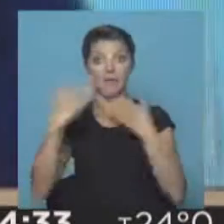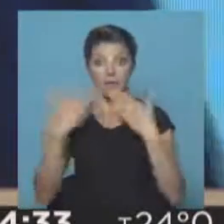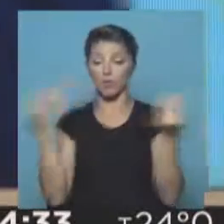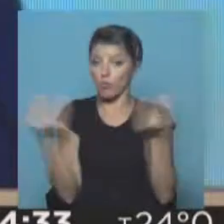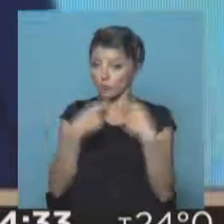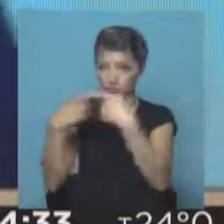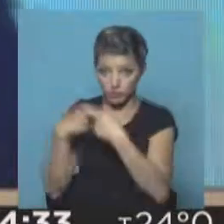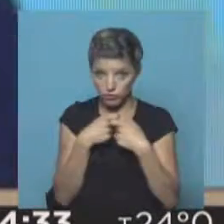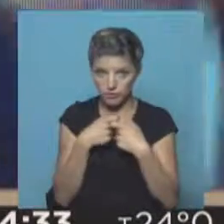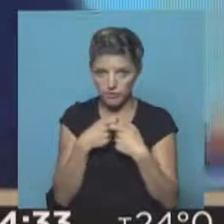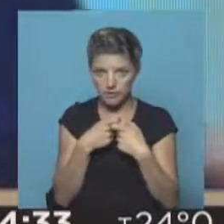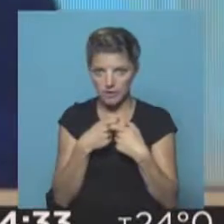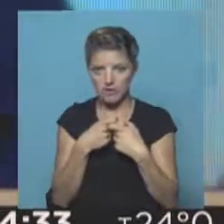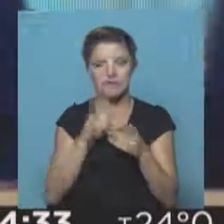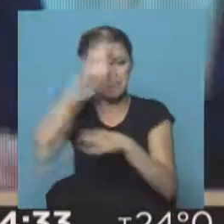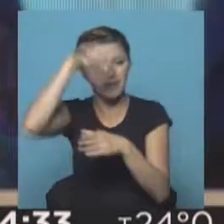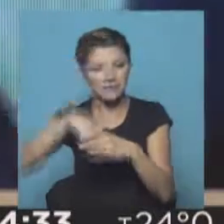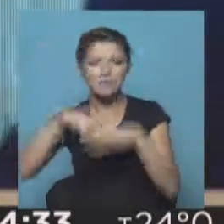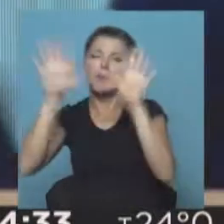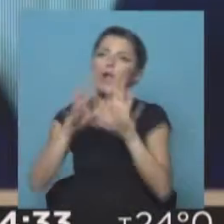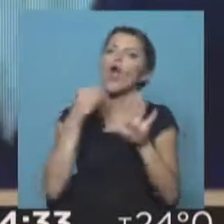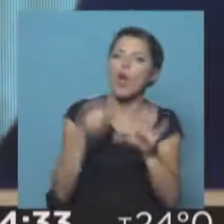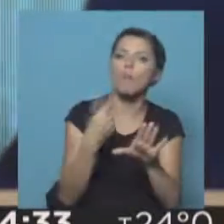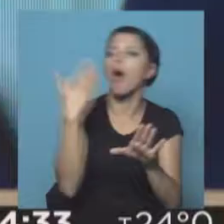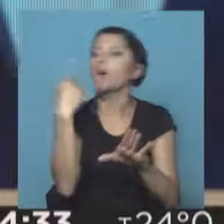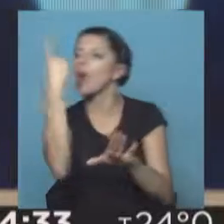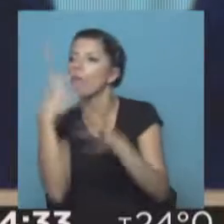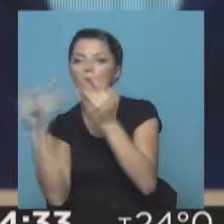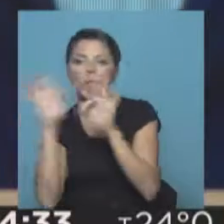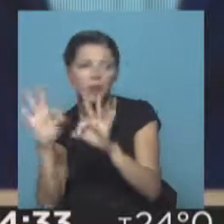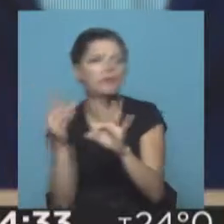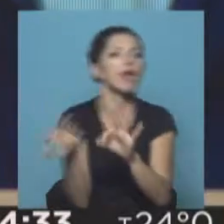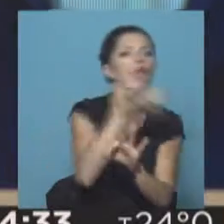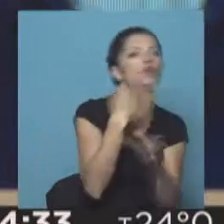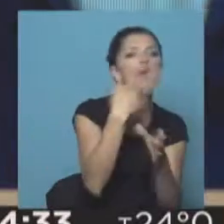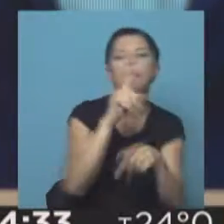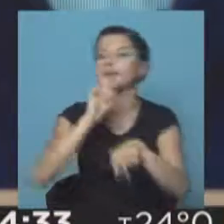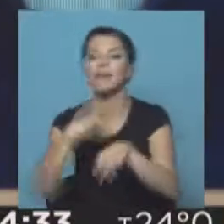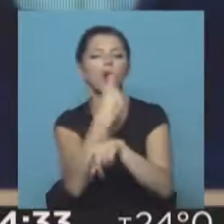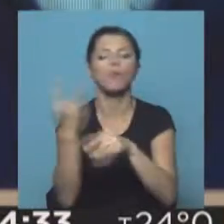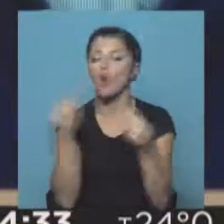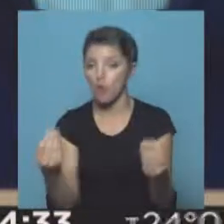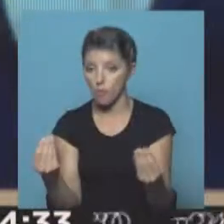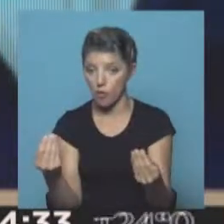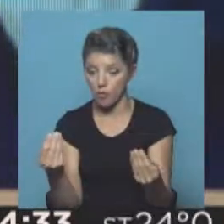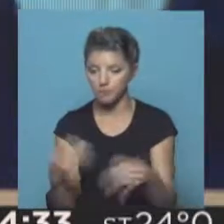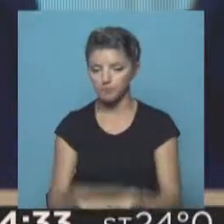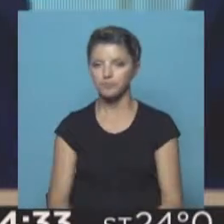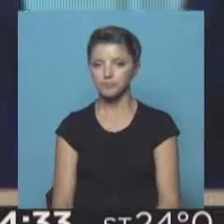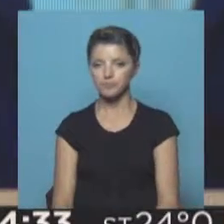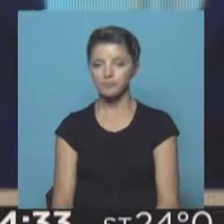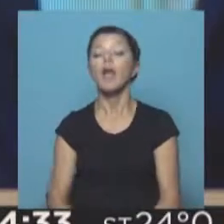dicen, bueno, ¿cómo va a ser? Es decir, habla uno, habla el otro, el tiempo y demás. Entonces, va a prevalecer lo que prevaleció en